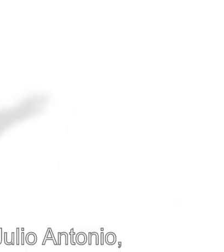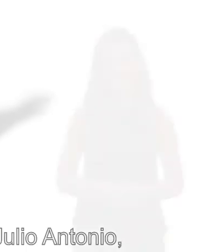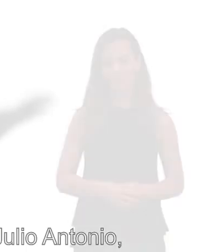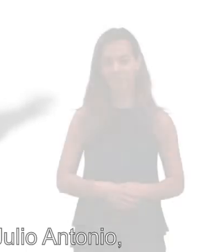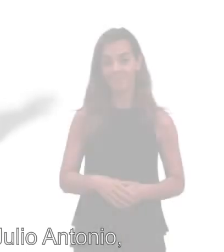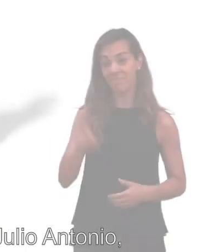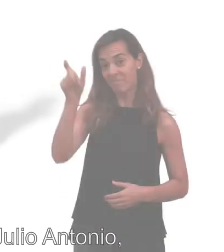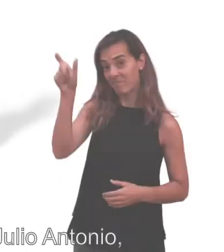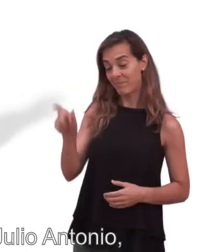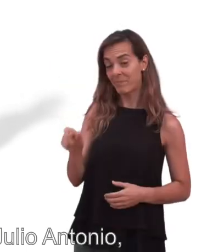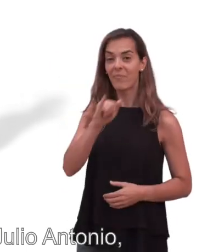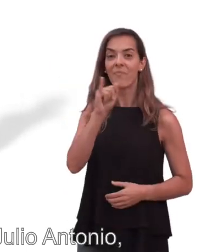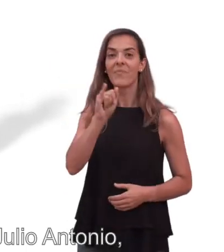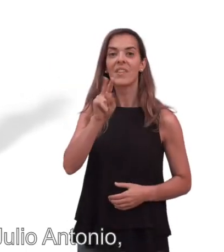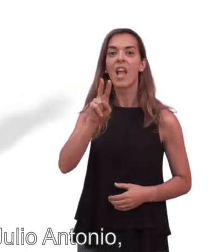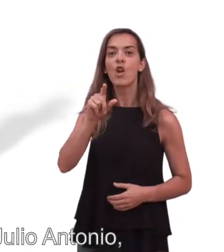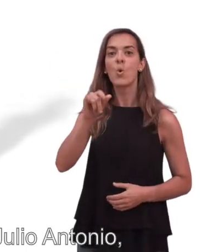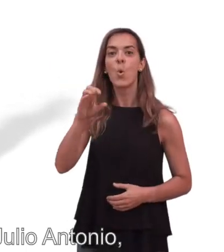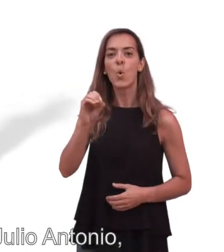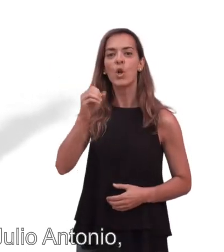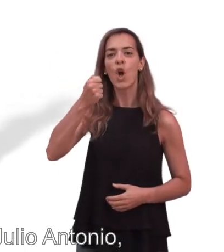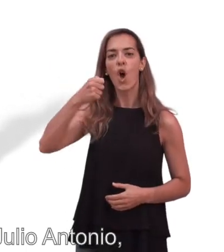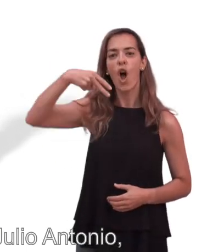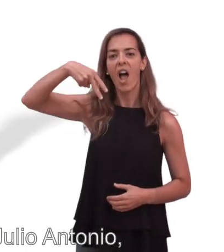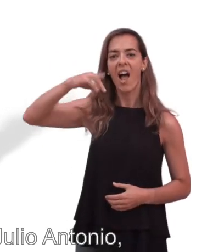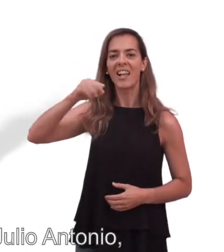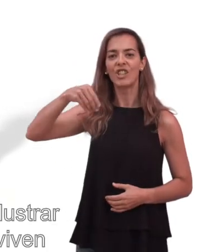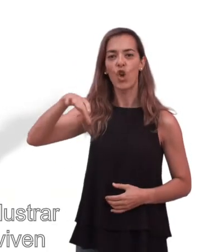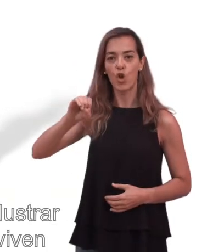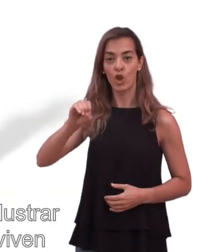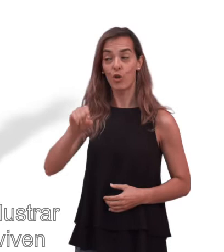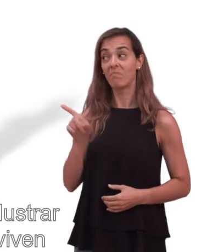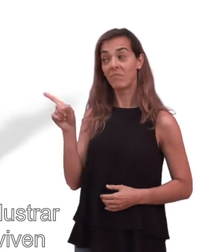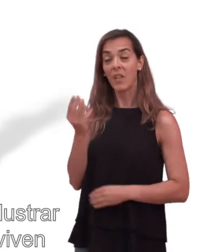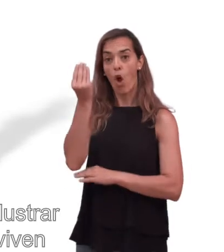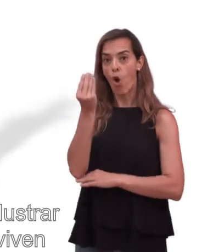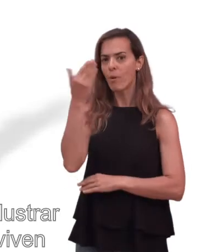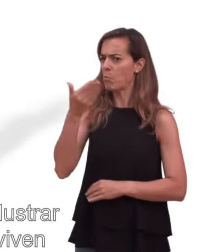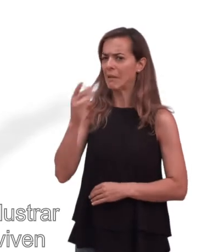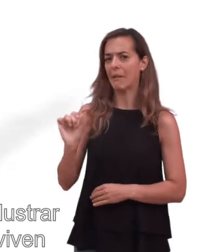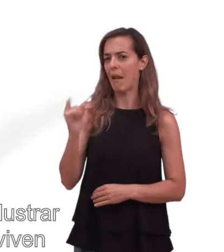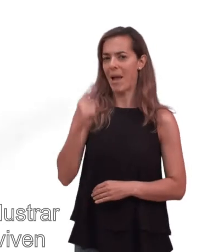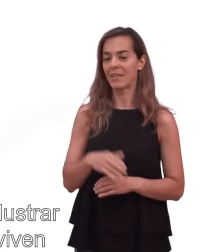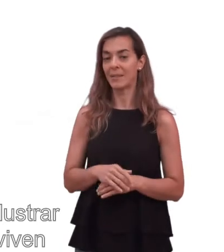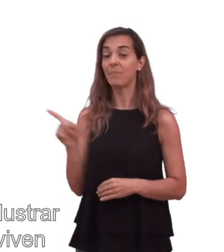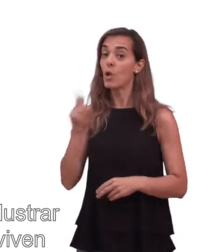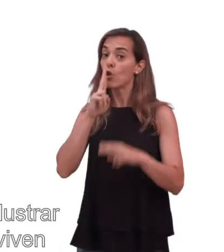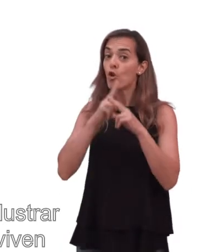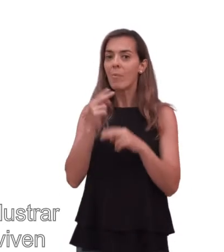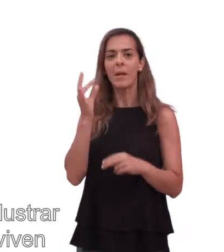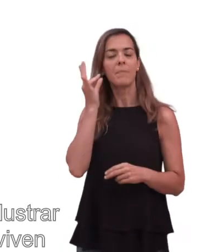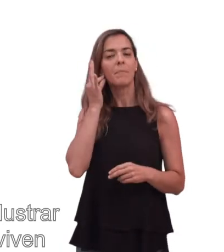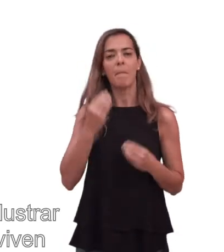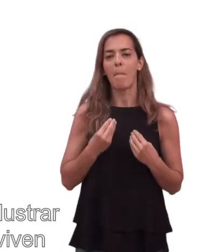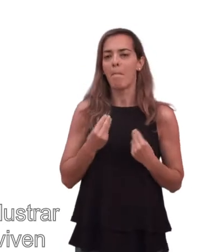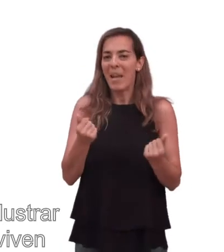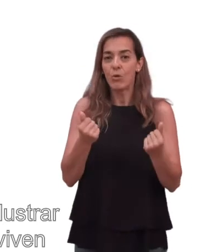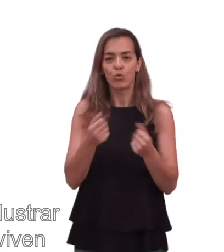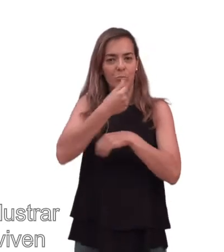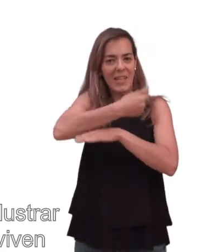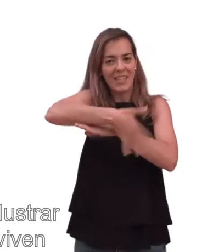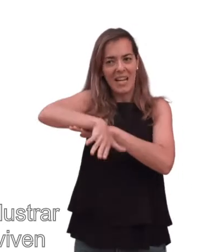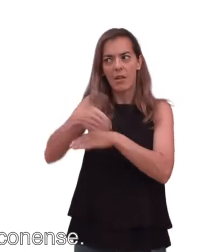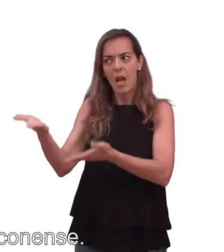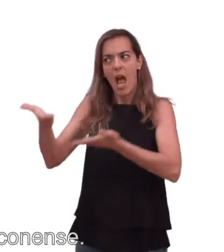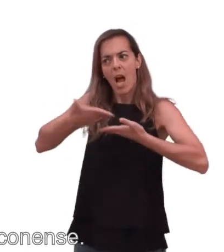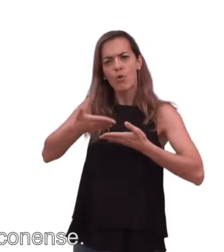Obra culminante de la producción de Julio Antonio, Venus Mediterránea ayuda a ilustrar las dos orientaciones que